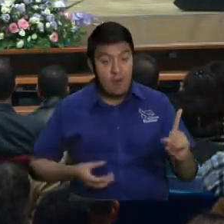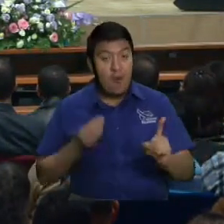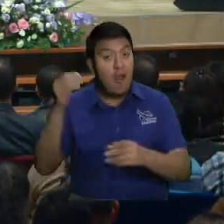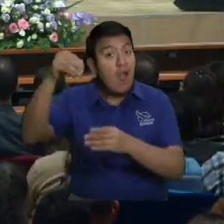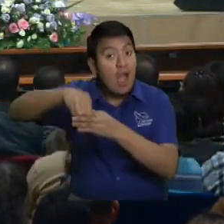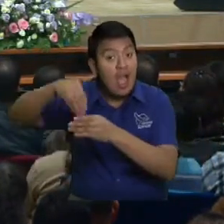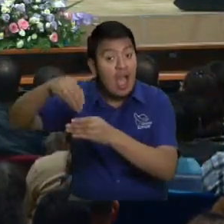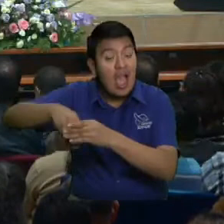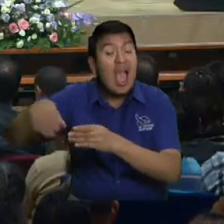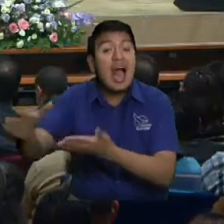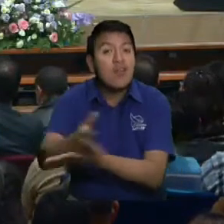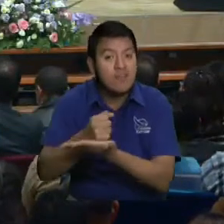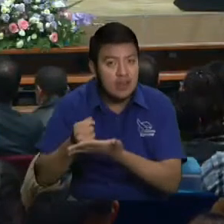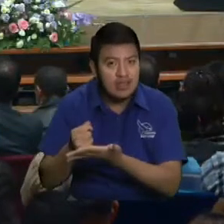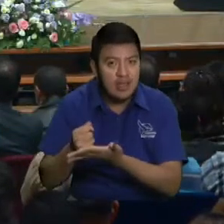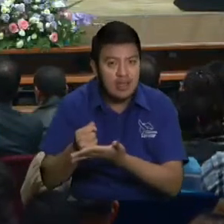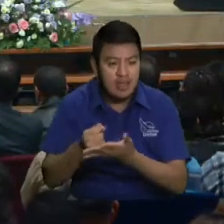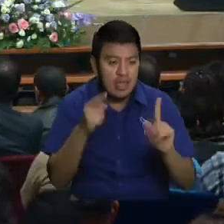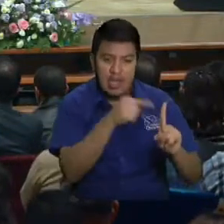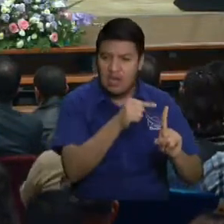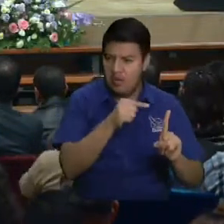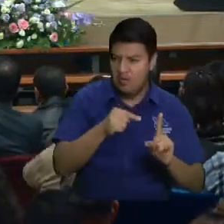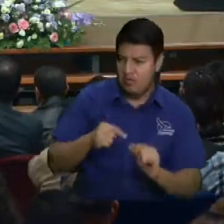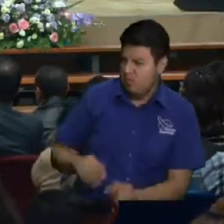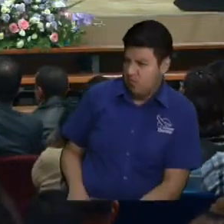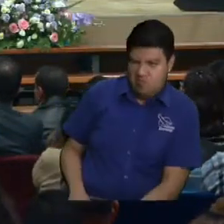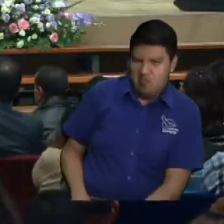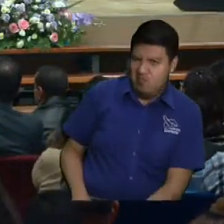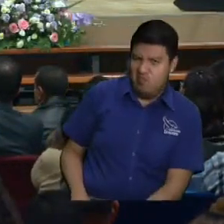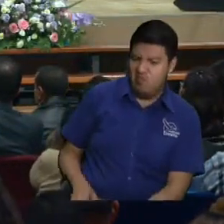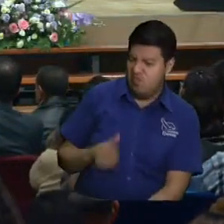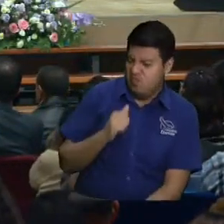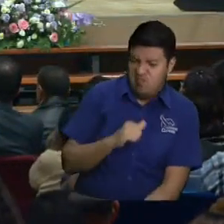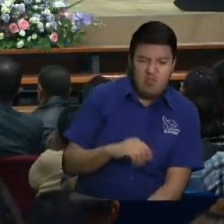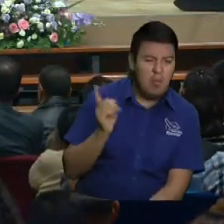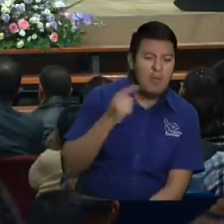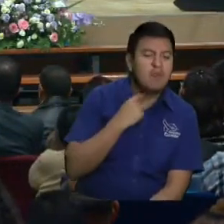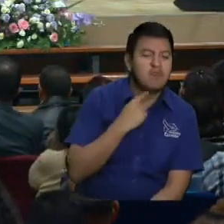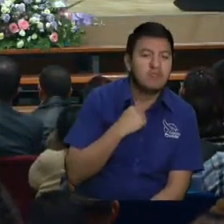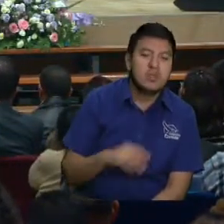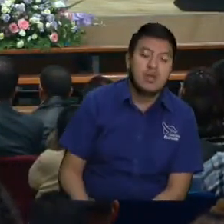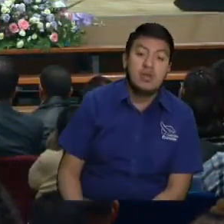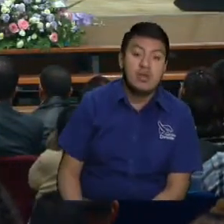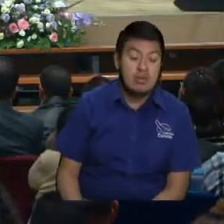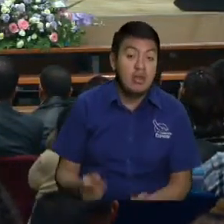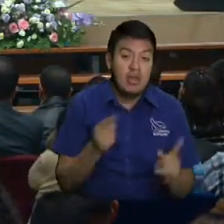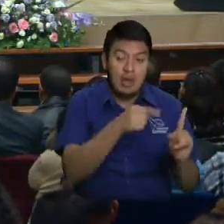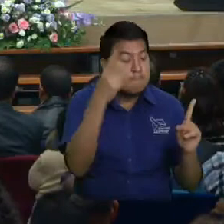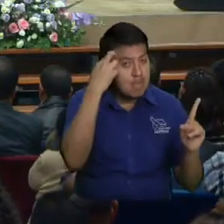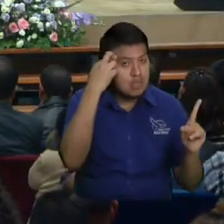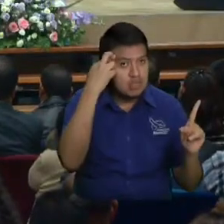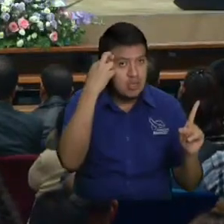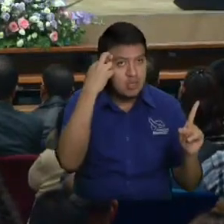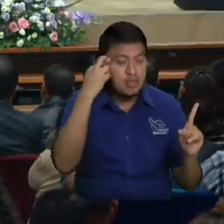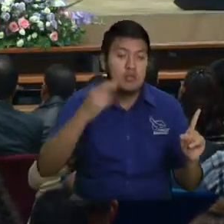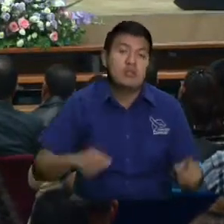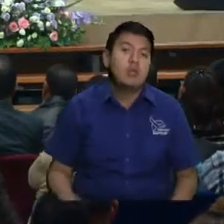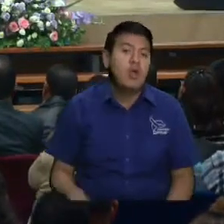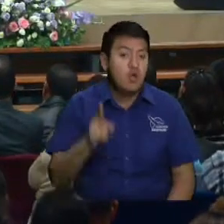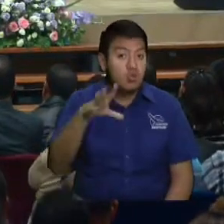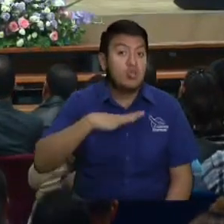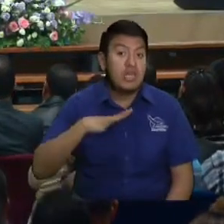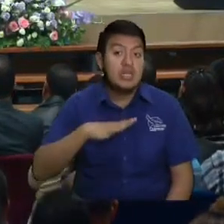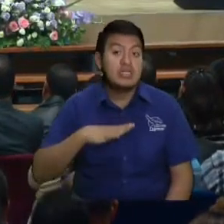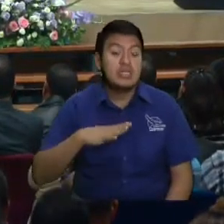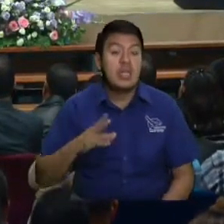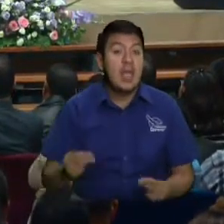pues. Su presupuesto es su presupuesto. Usted, muchas de las cosas que usted gasta en su presupuesto,